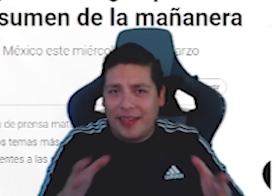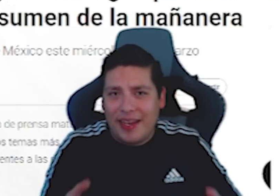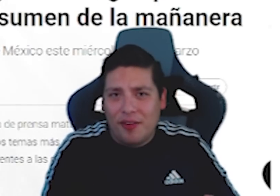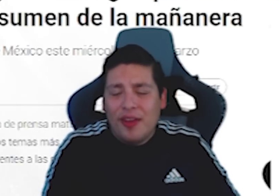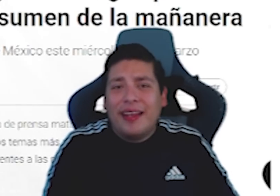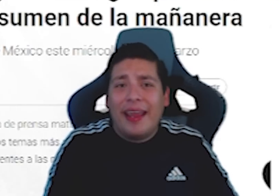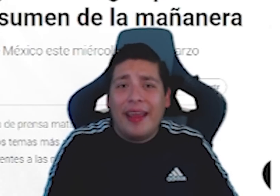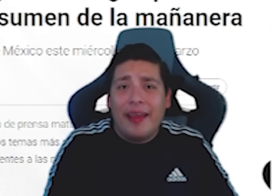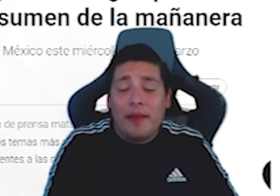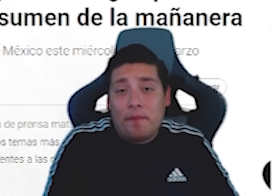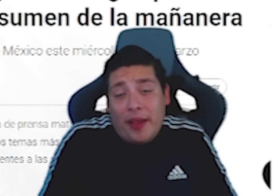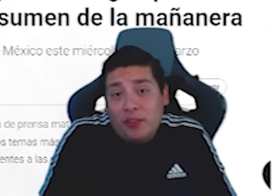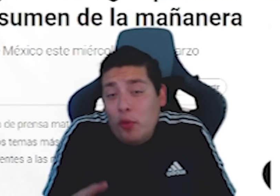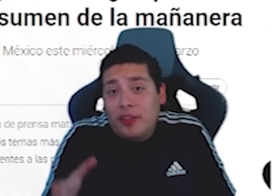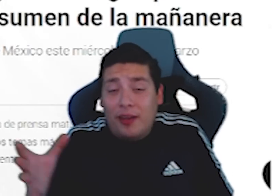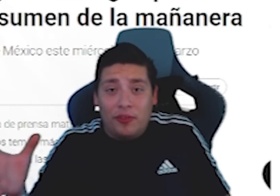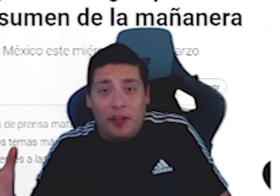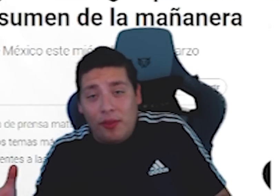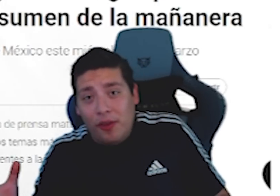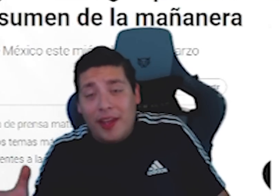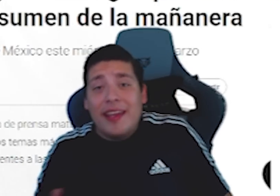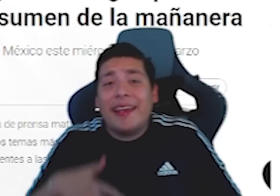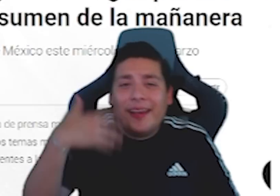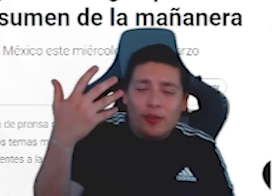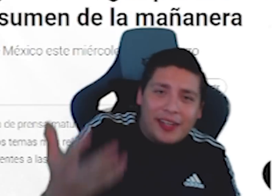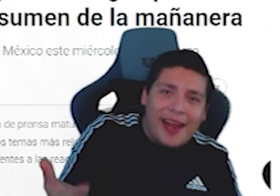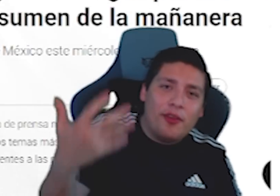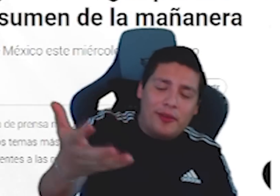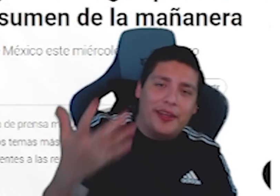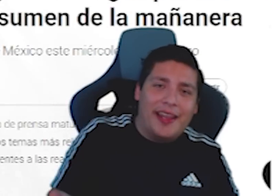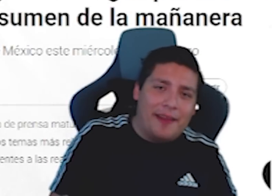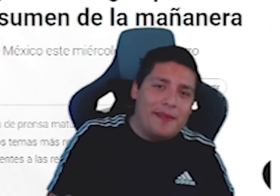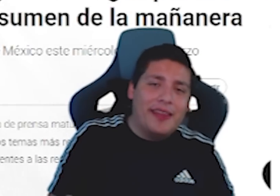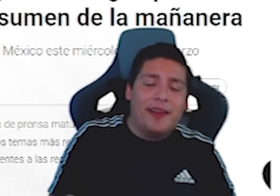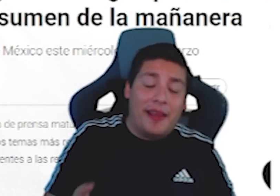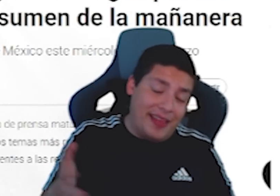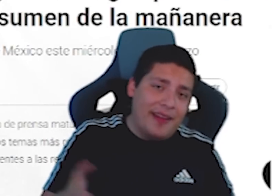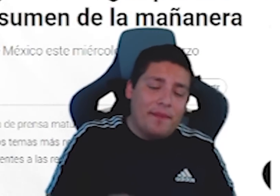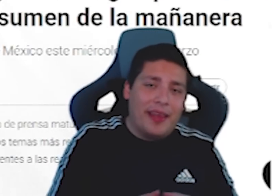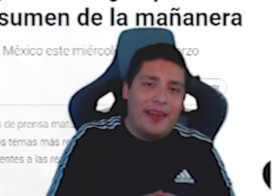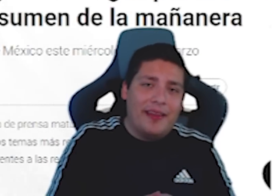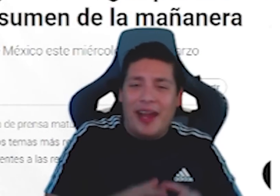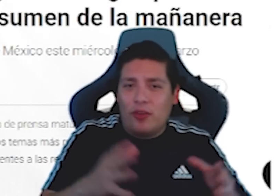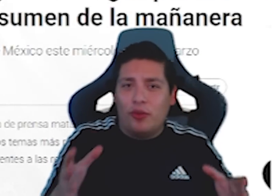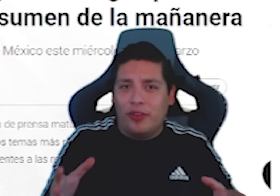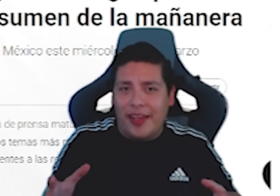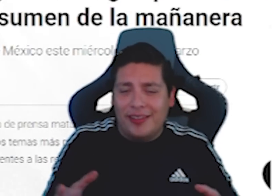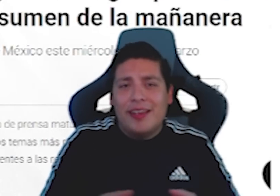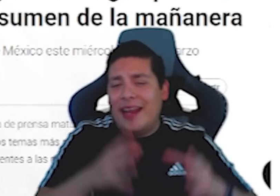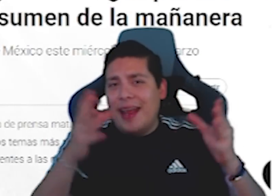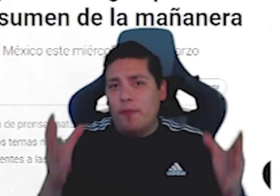hipócrita, mezquino, que es ultraconservador y que, al contrario de lo que quiere vender